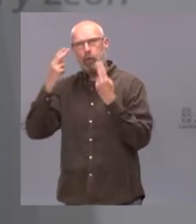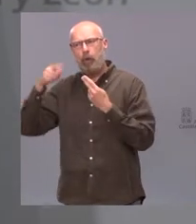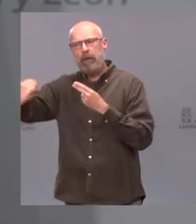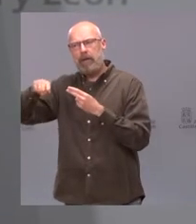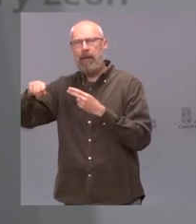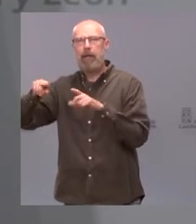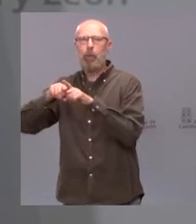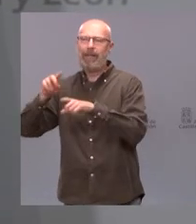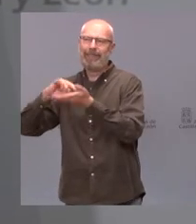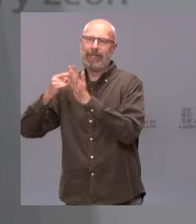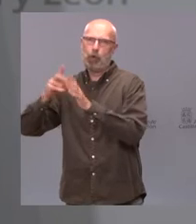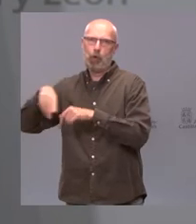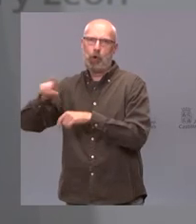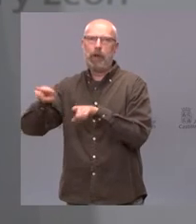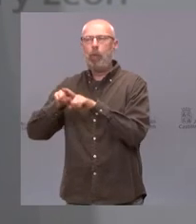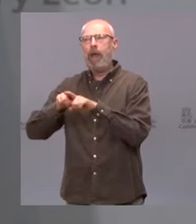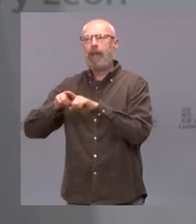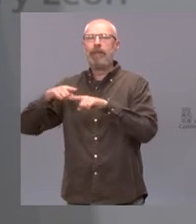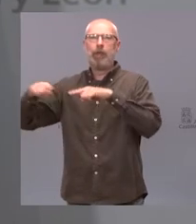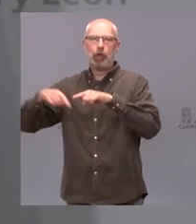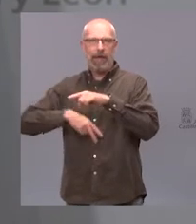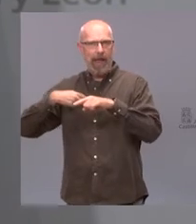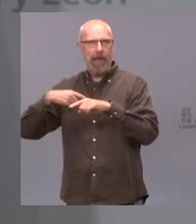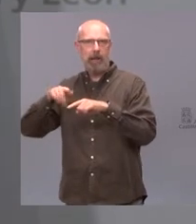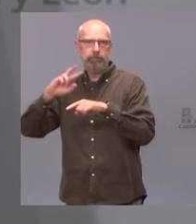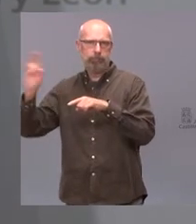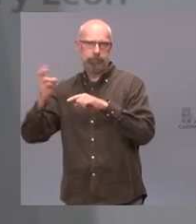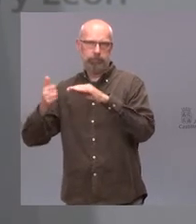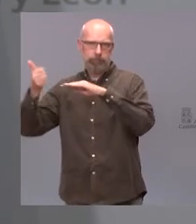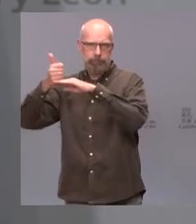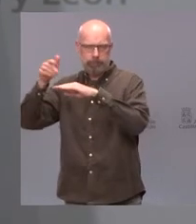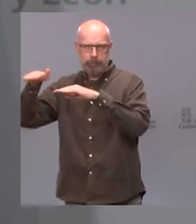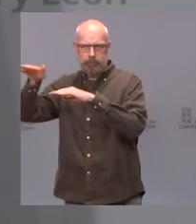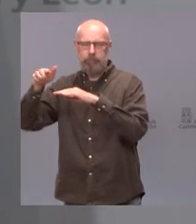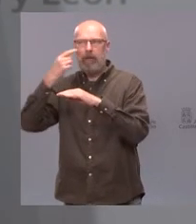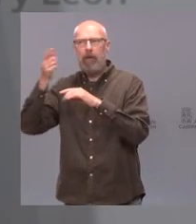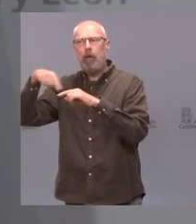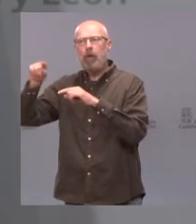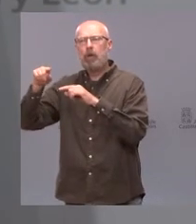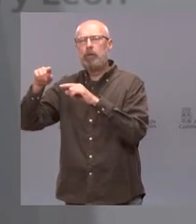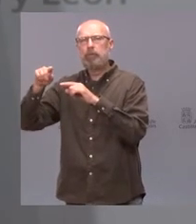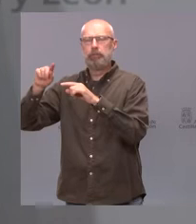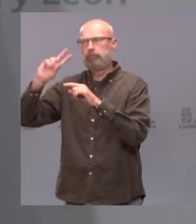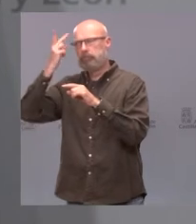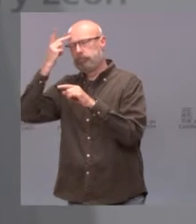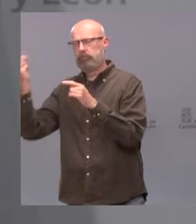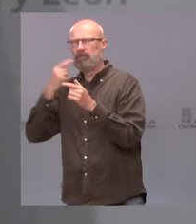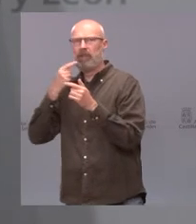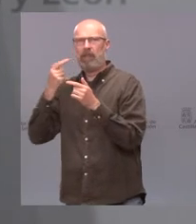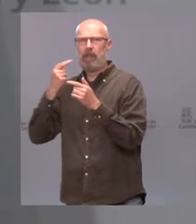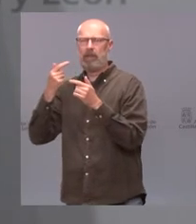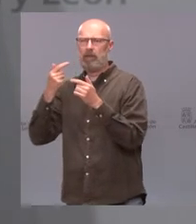cargos de libre elección, como son los directores generales, en los cuales sorprendentemente se divide el voto y por una mínima